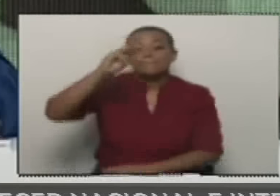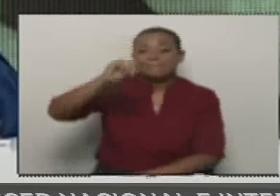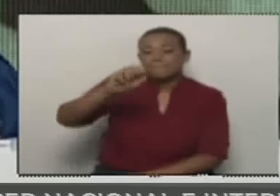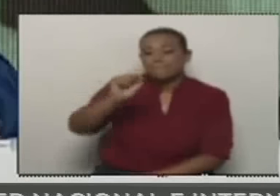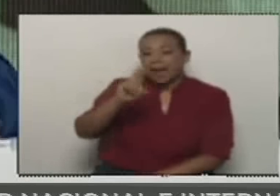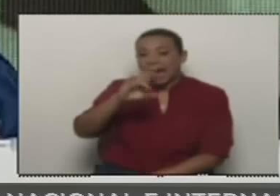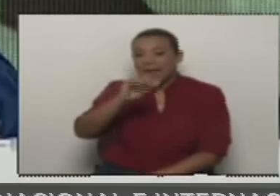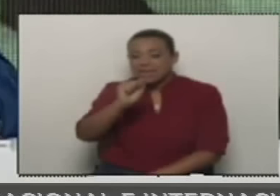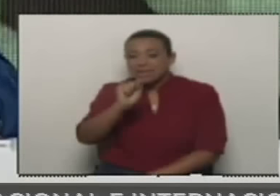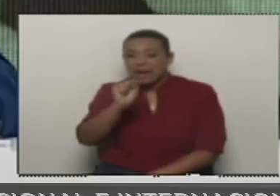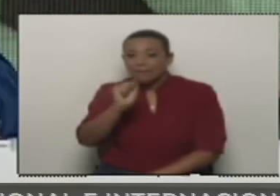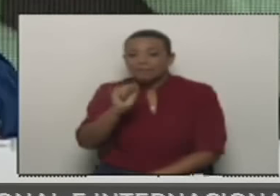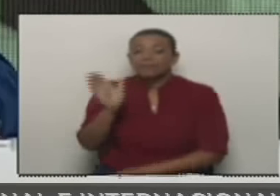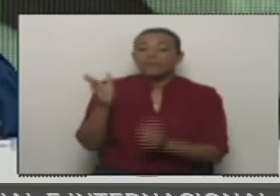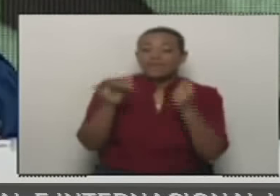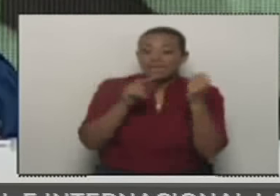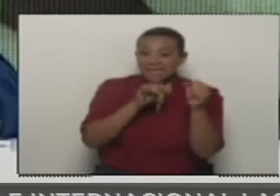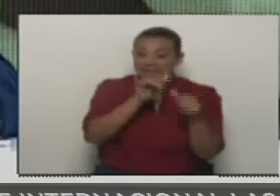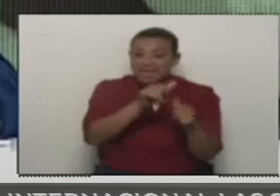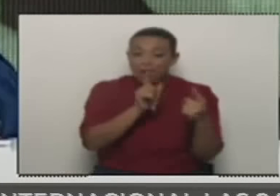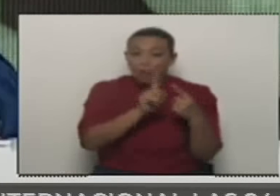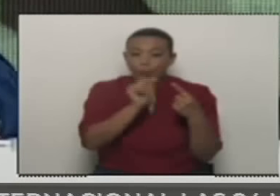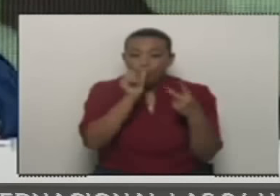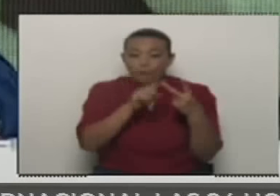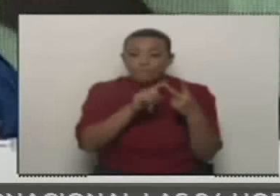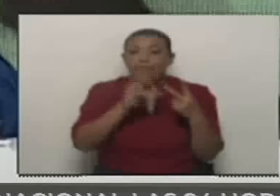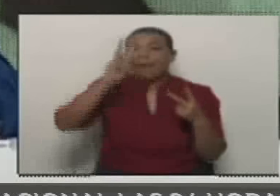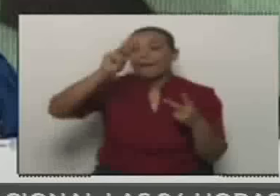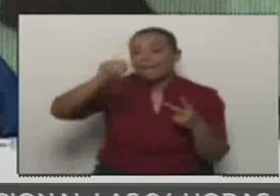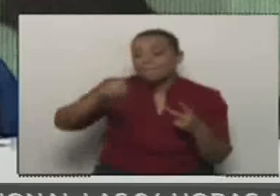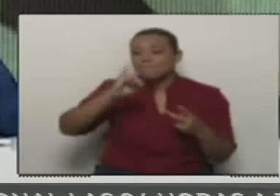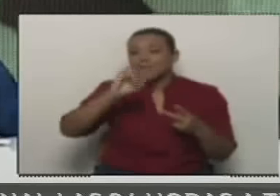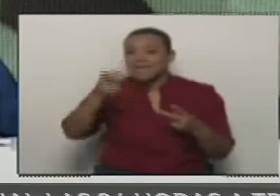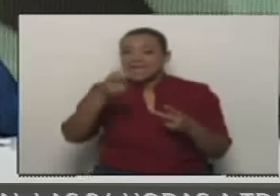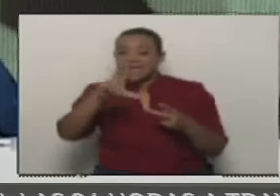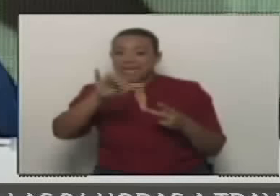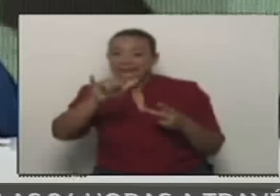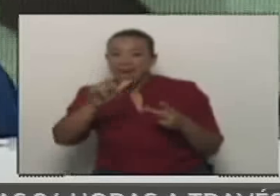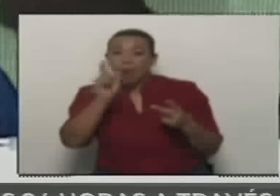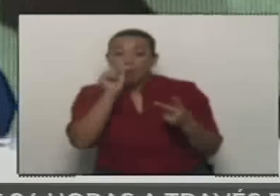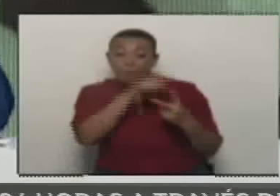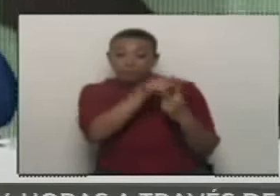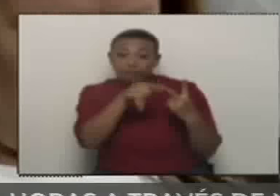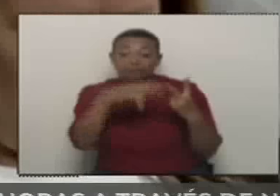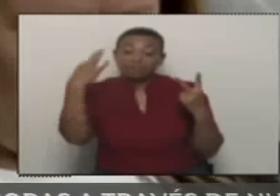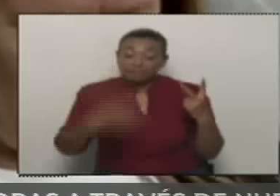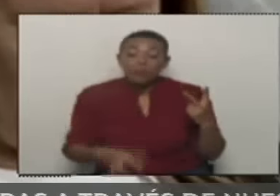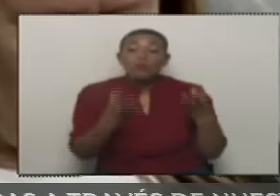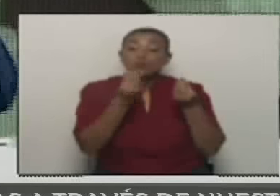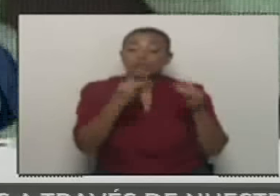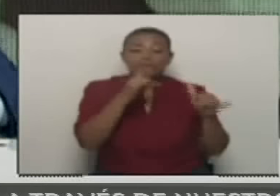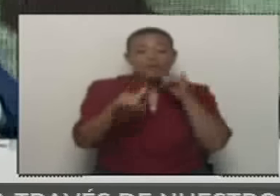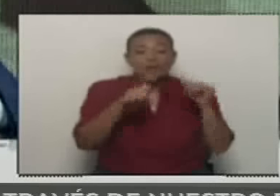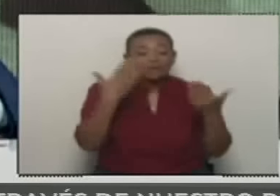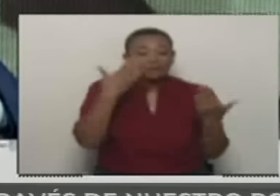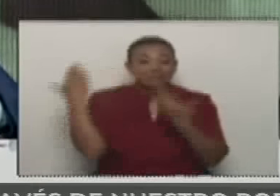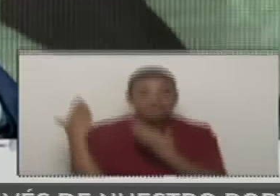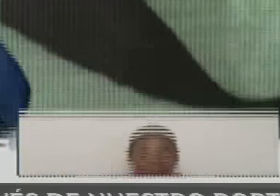Peña y Miguel Ángel Pérez Pirela. No va a tener desperdicio. Adelante, Zona